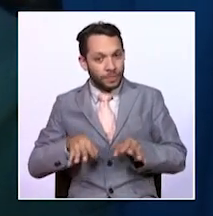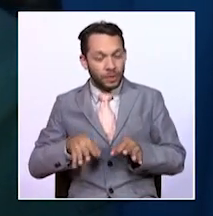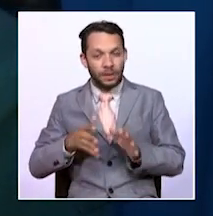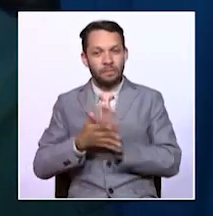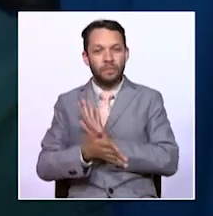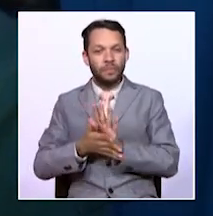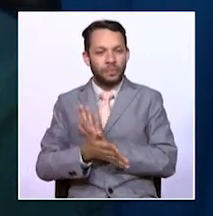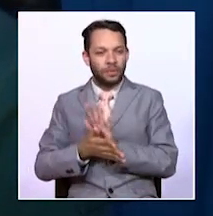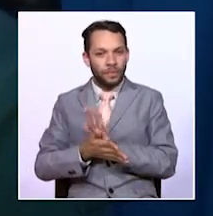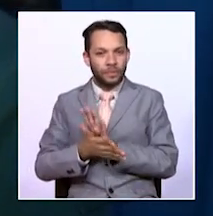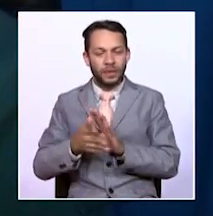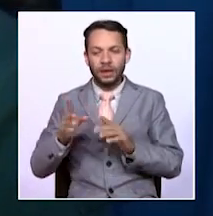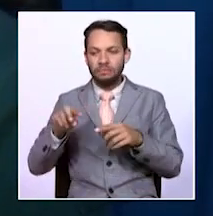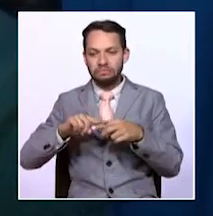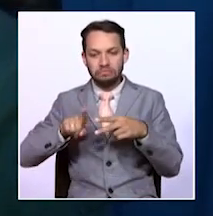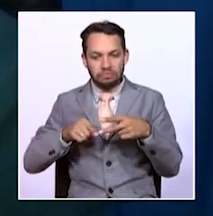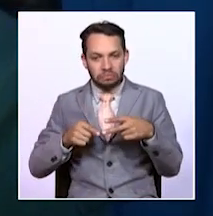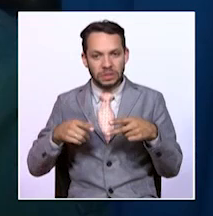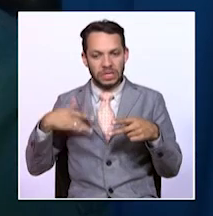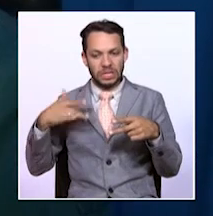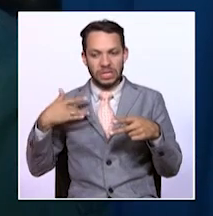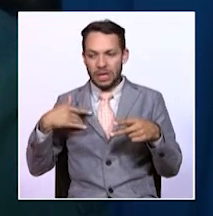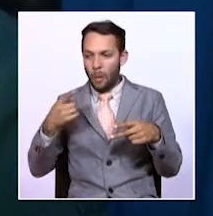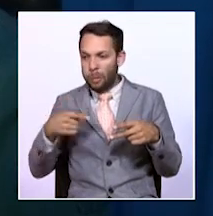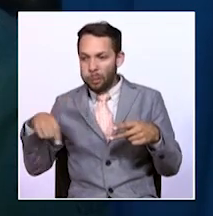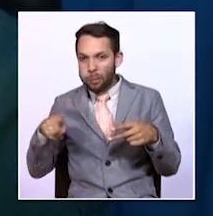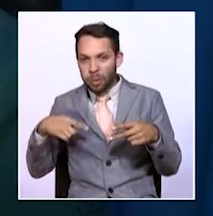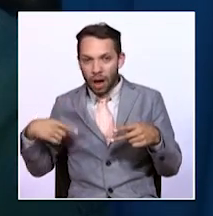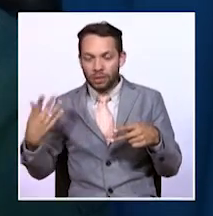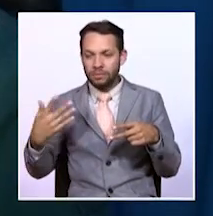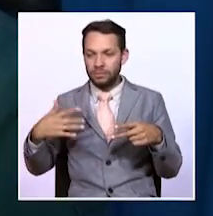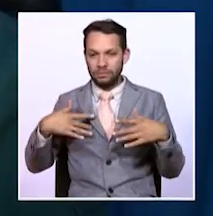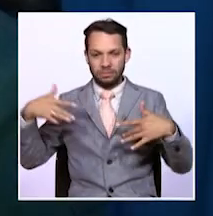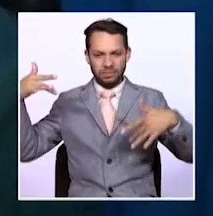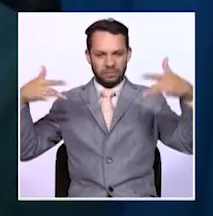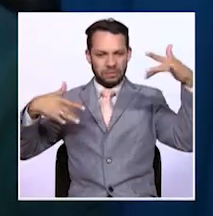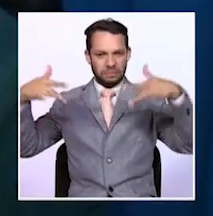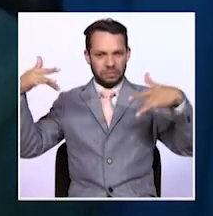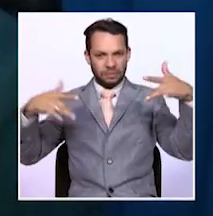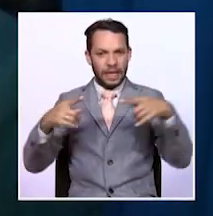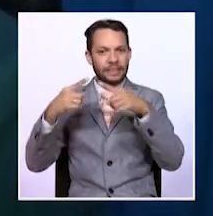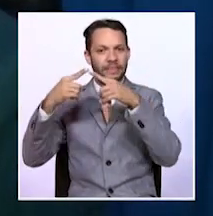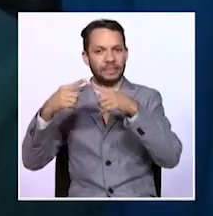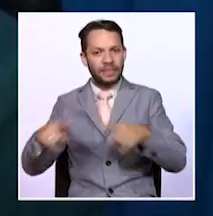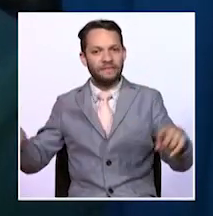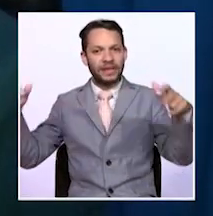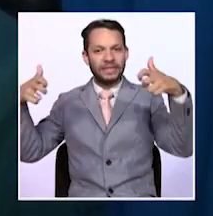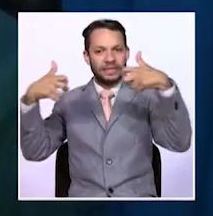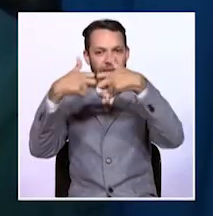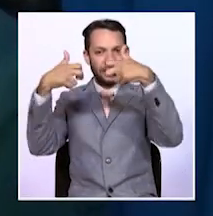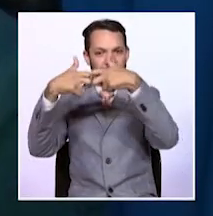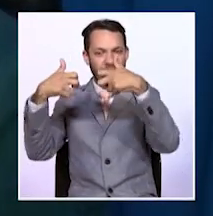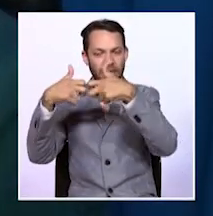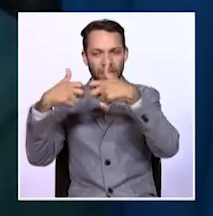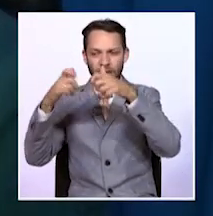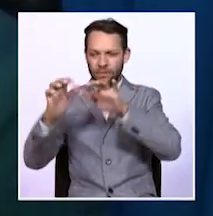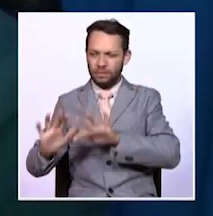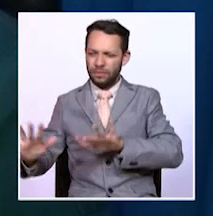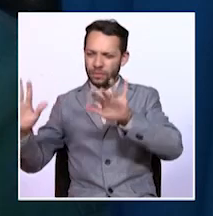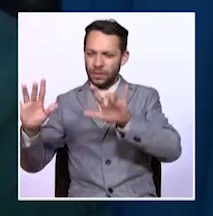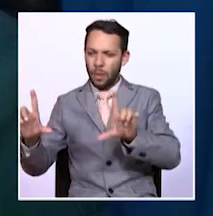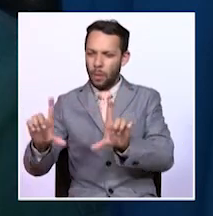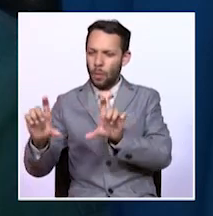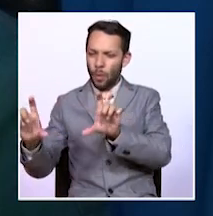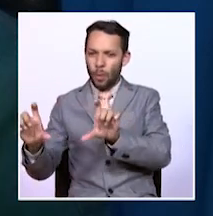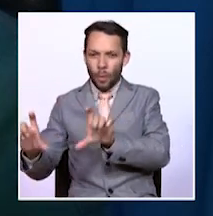no tiene ningún efecto secundario de irradiación, a diferencia de los rayos X, como es un método que de alguna manera se vuelve los